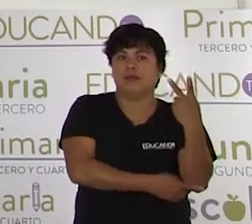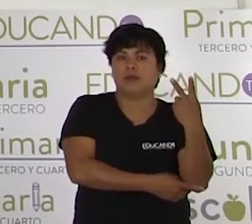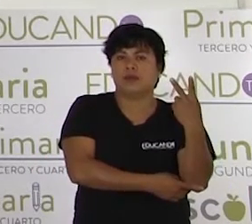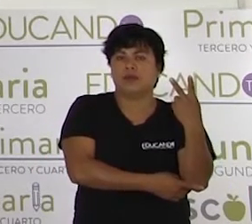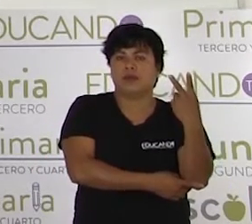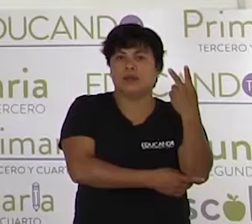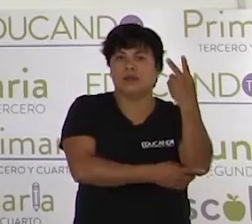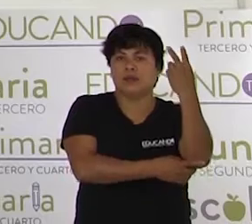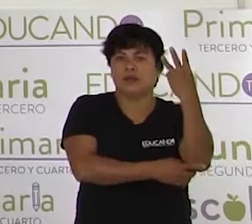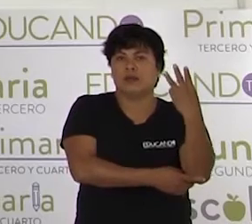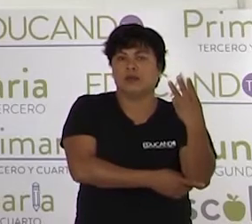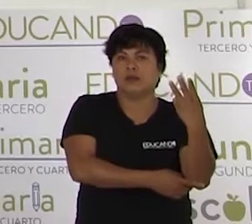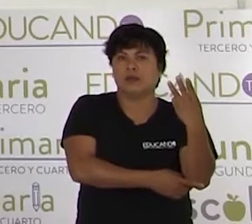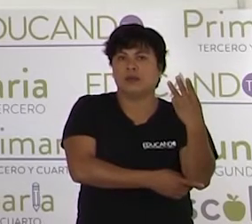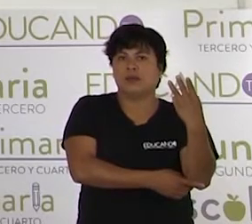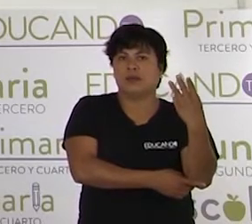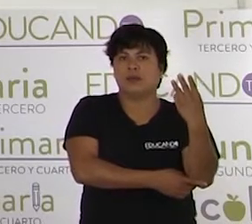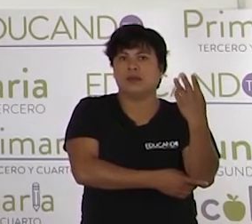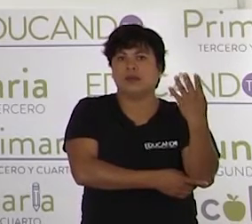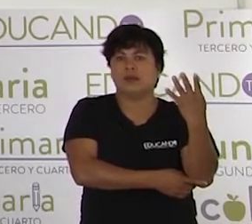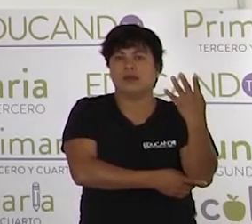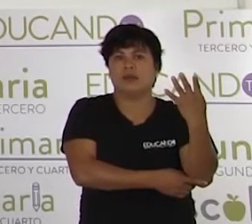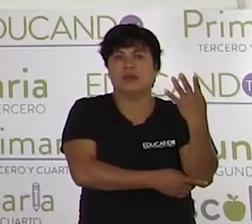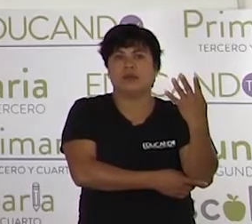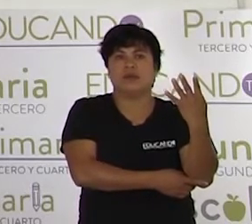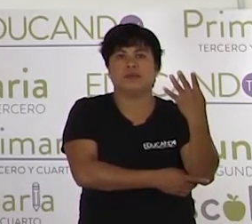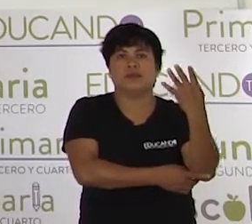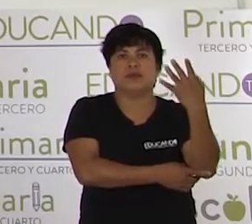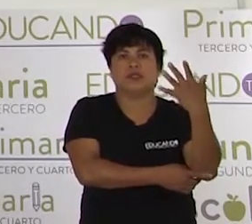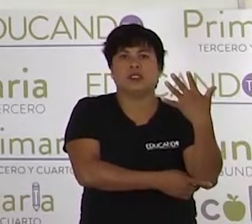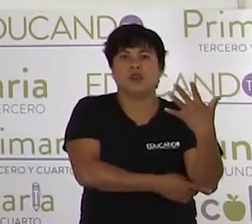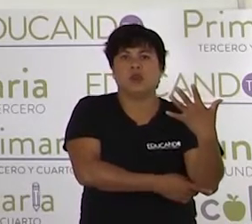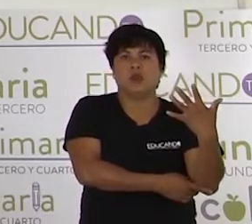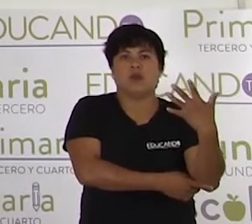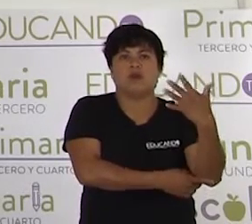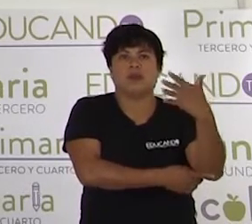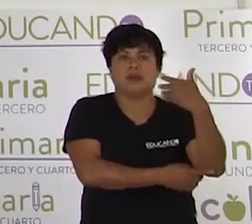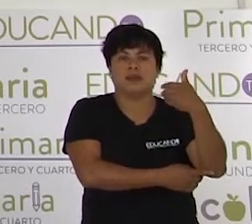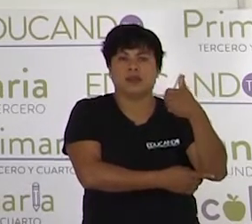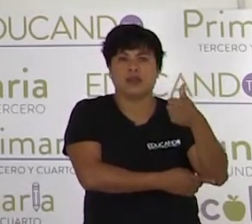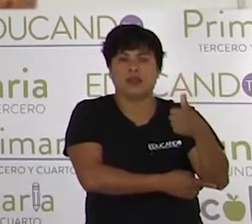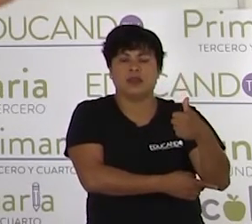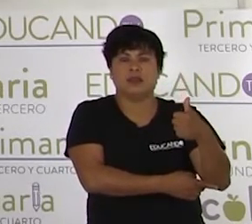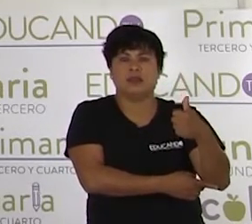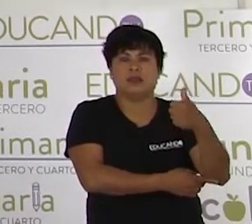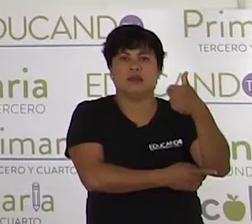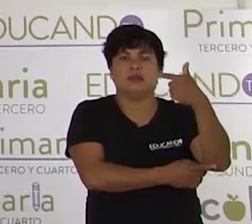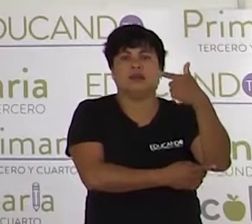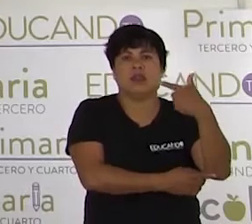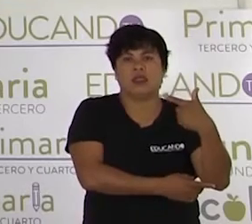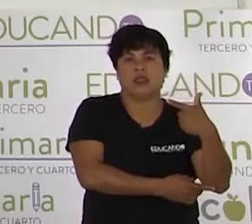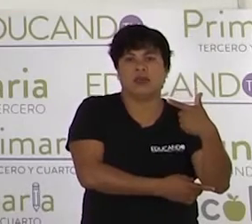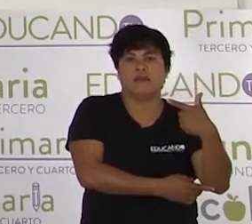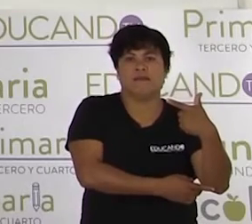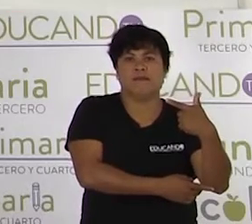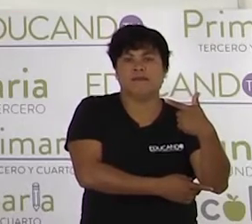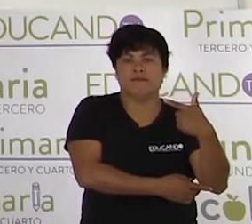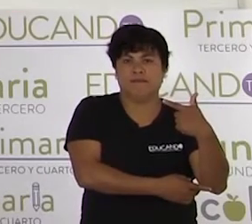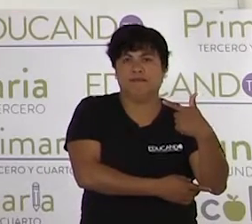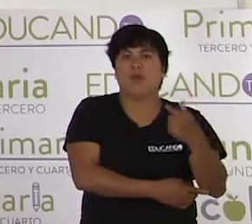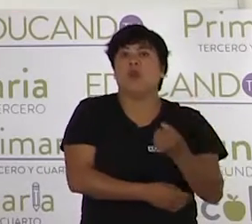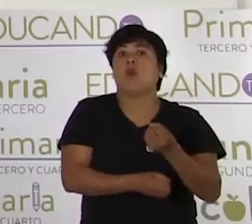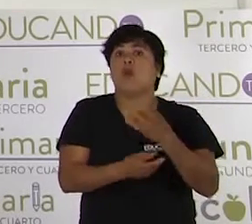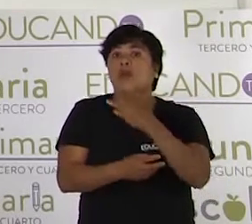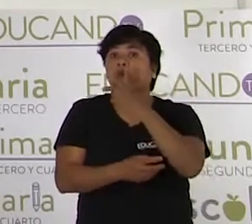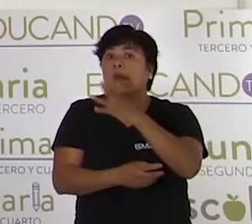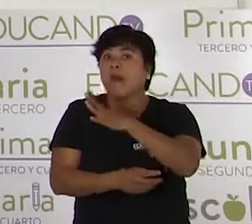dos, tres, cuatro, cinco, seis, siete.